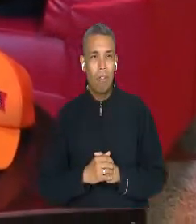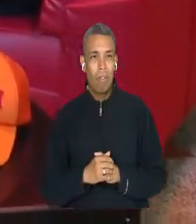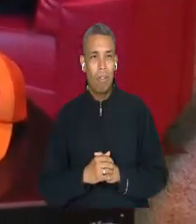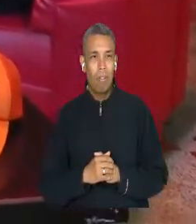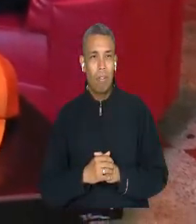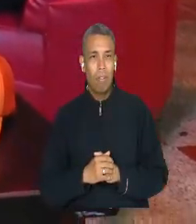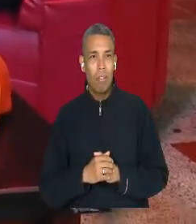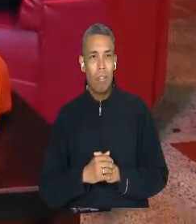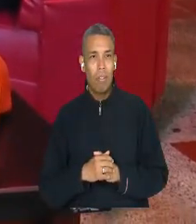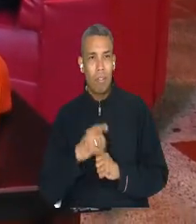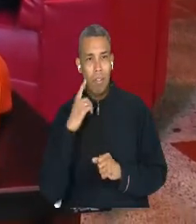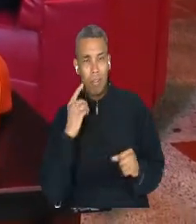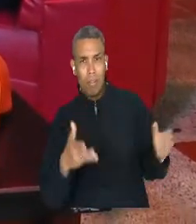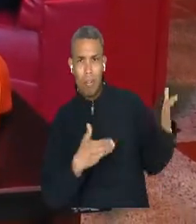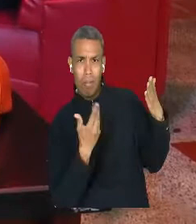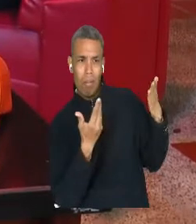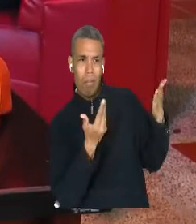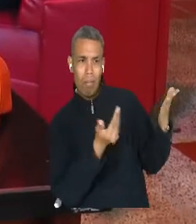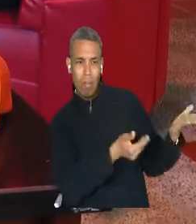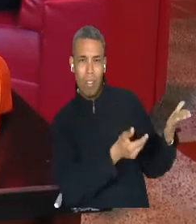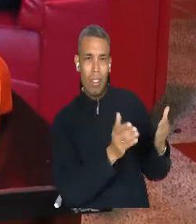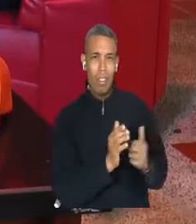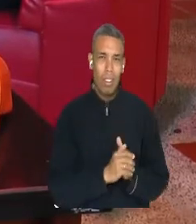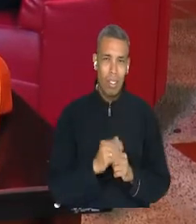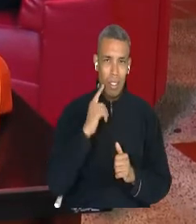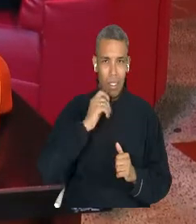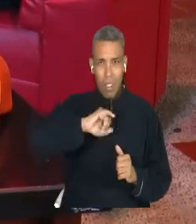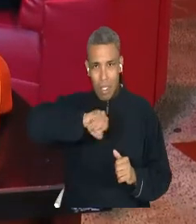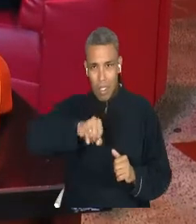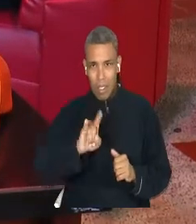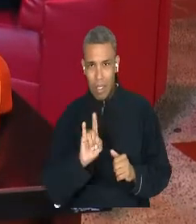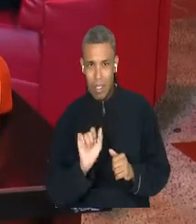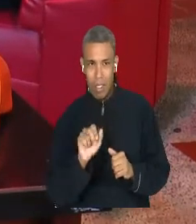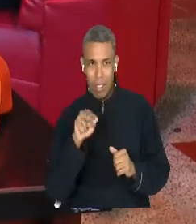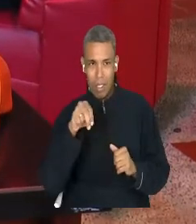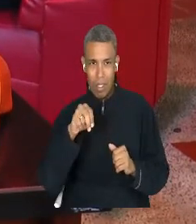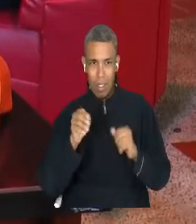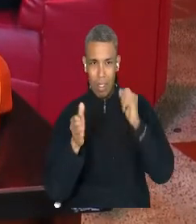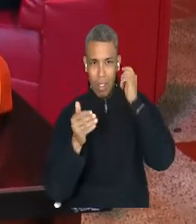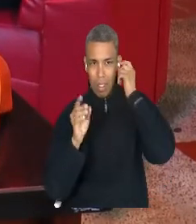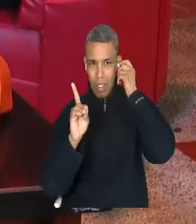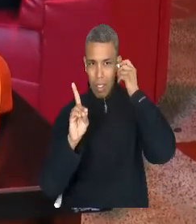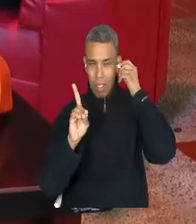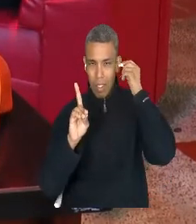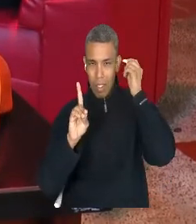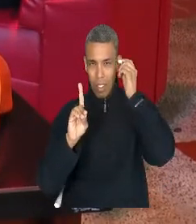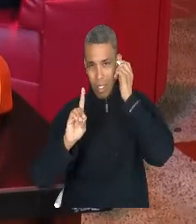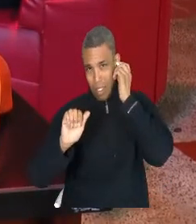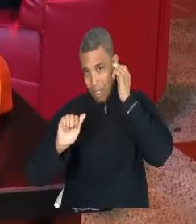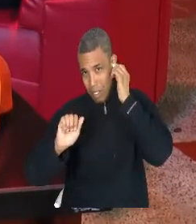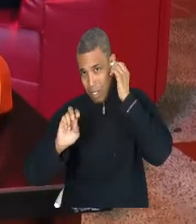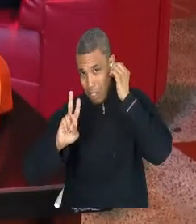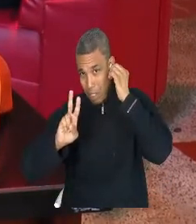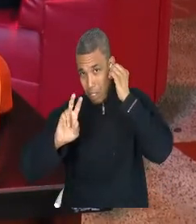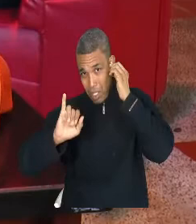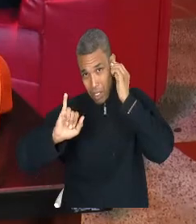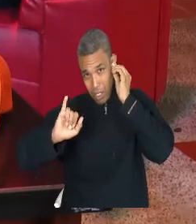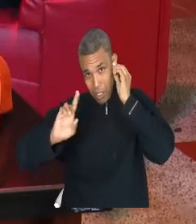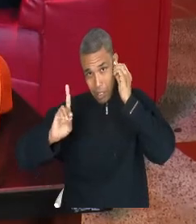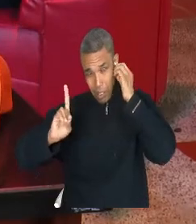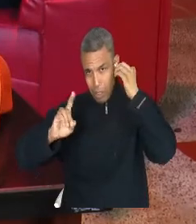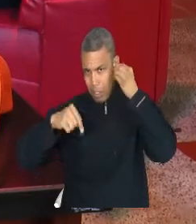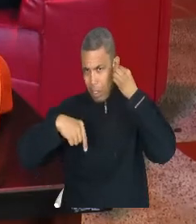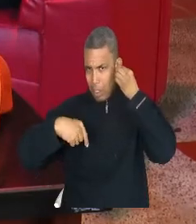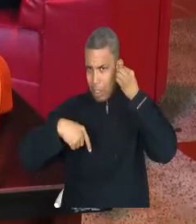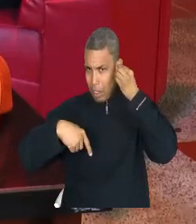Juan David, ¿qué es esa regla principal que tienen ustedes con los clientes aquí en la cervecería? Hola, buenos días, Jenny, ¿cómo están?